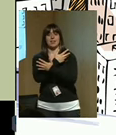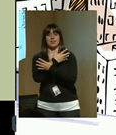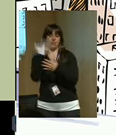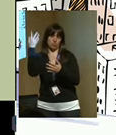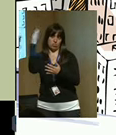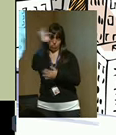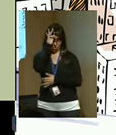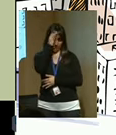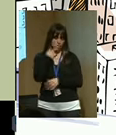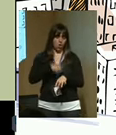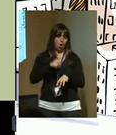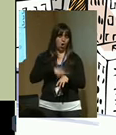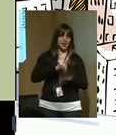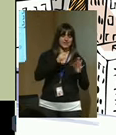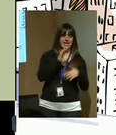información,